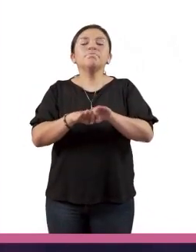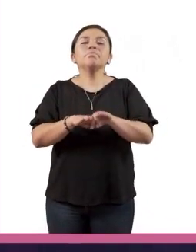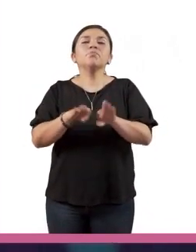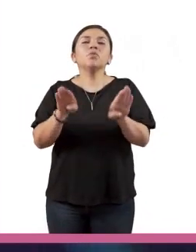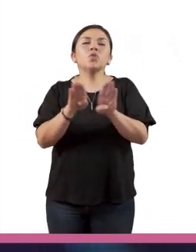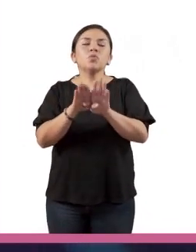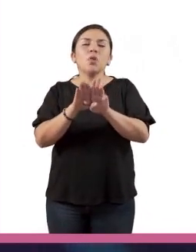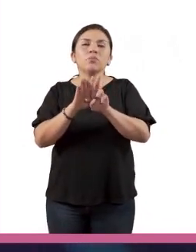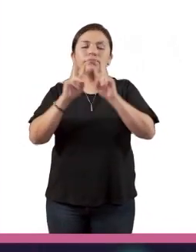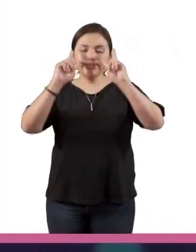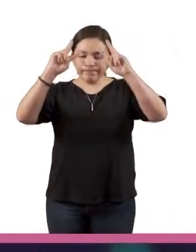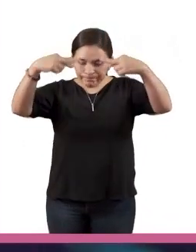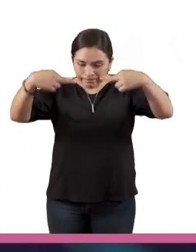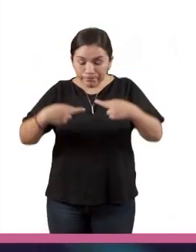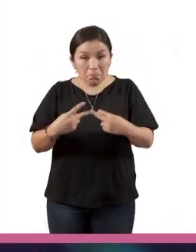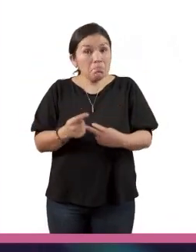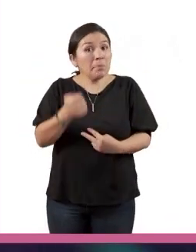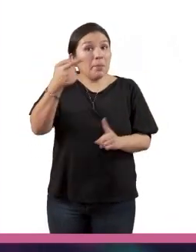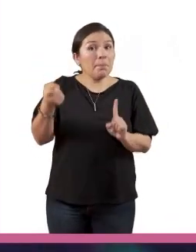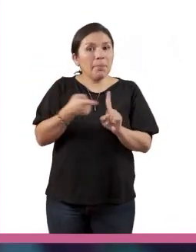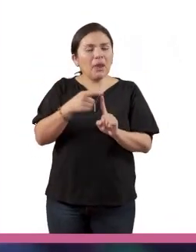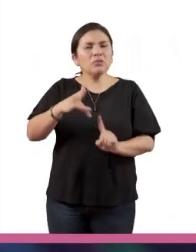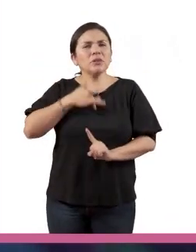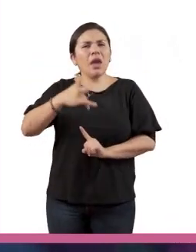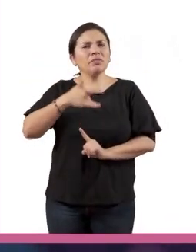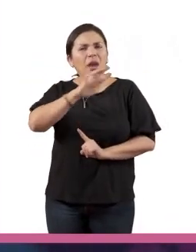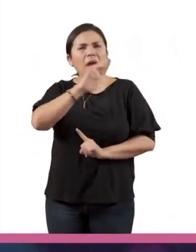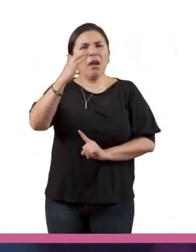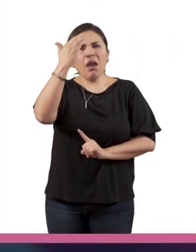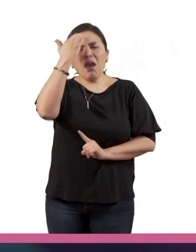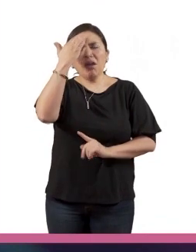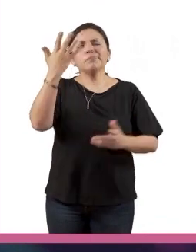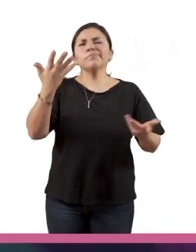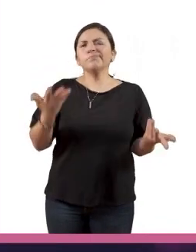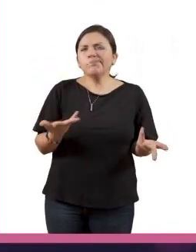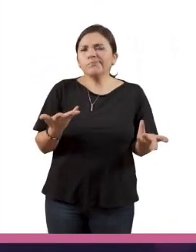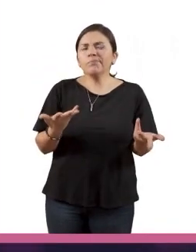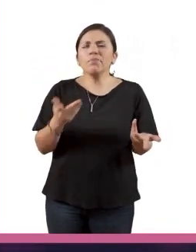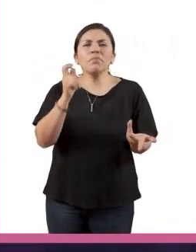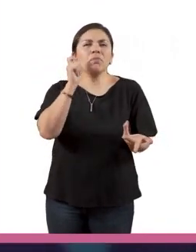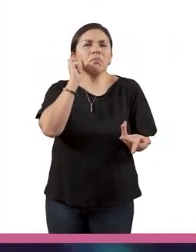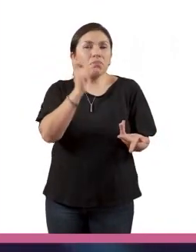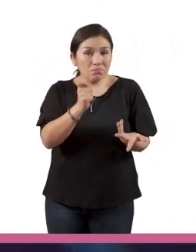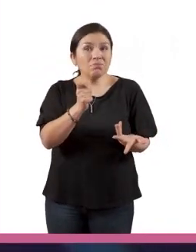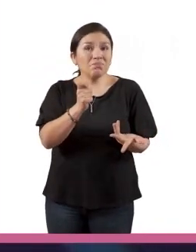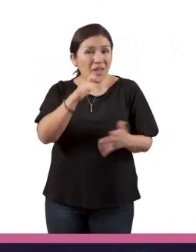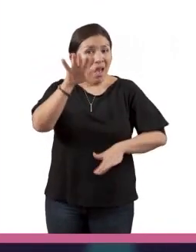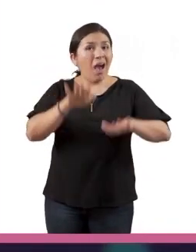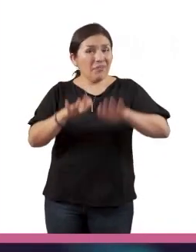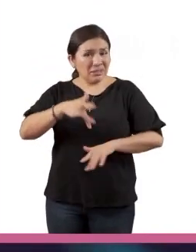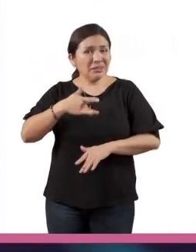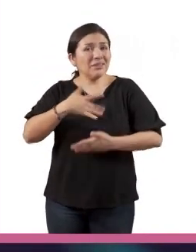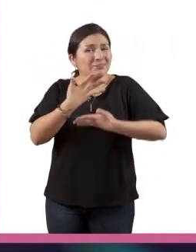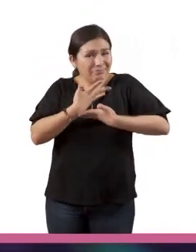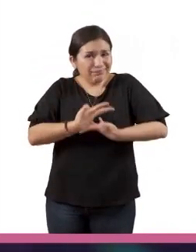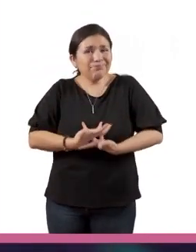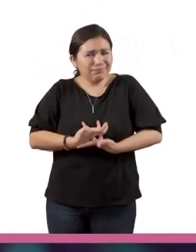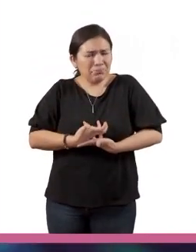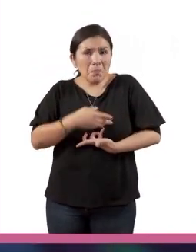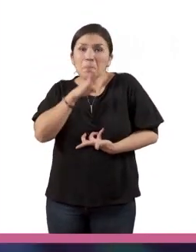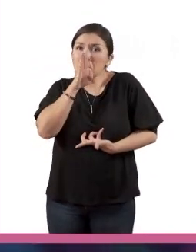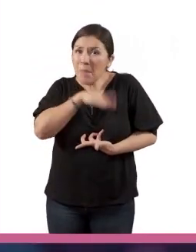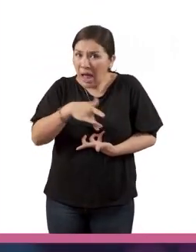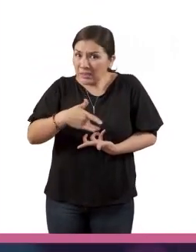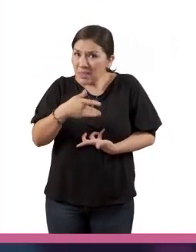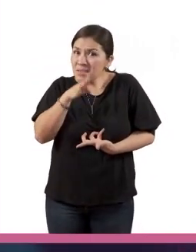viendo hacia sí mismos primero y reconocer que causa mucha frustración y que no está